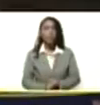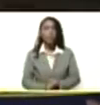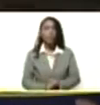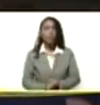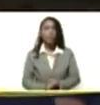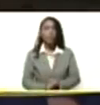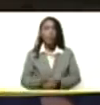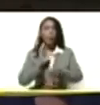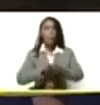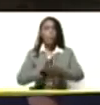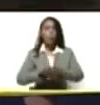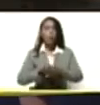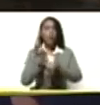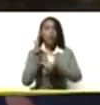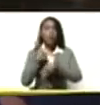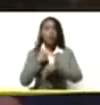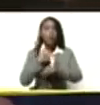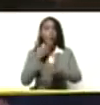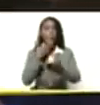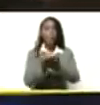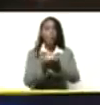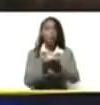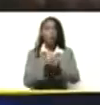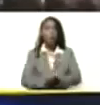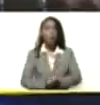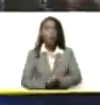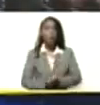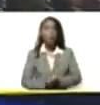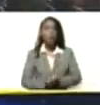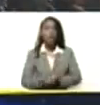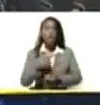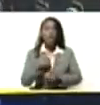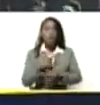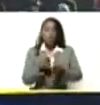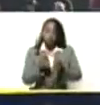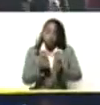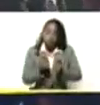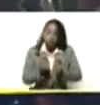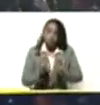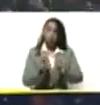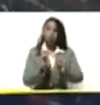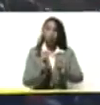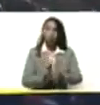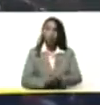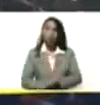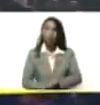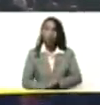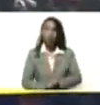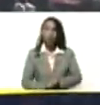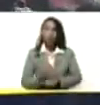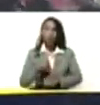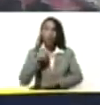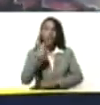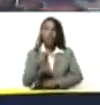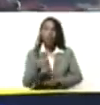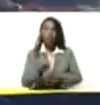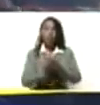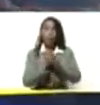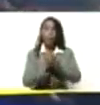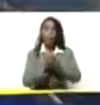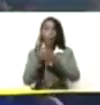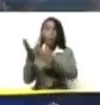por eso yo les pido y me atrevo estaba diciendo a los compañeros que me